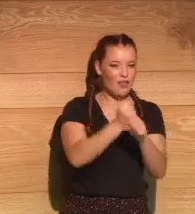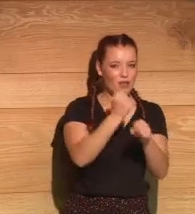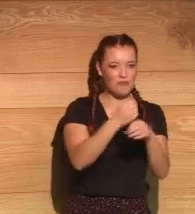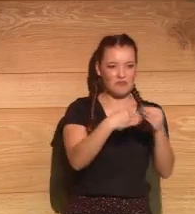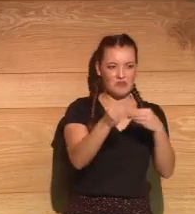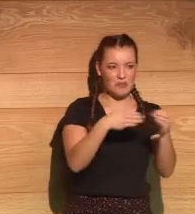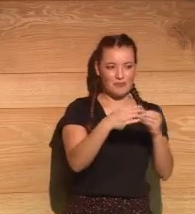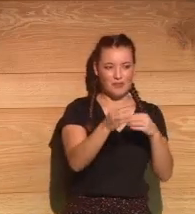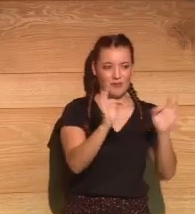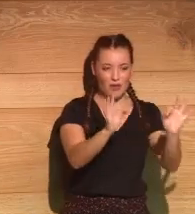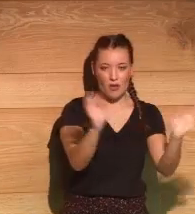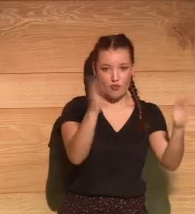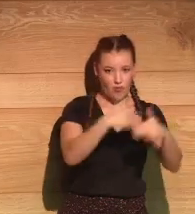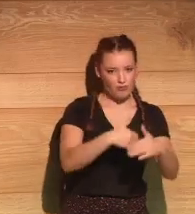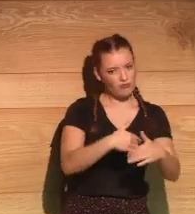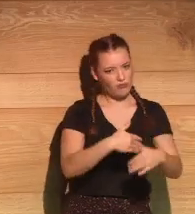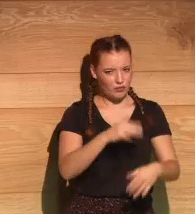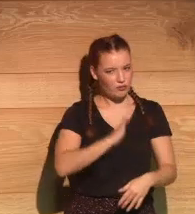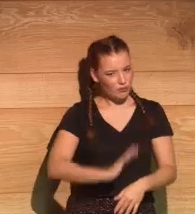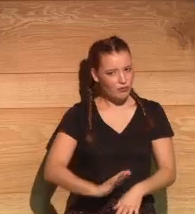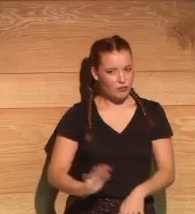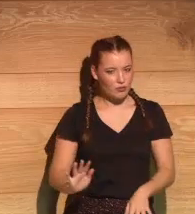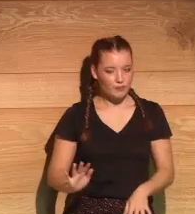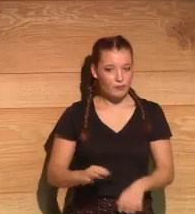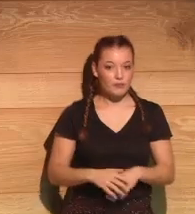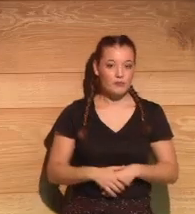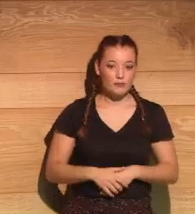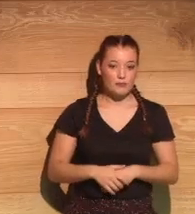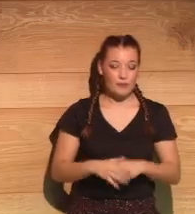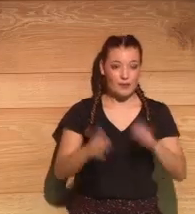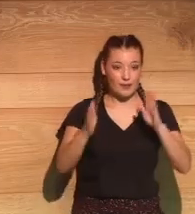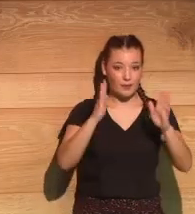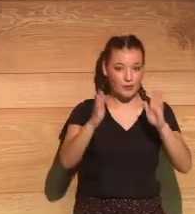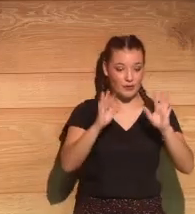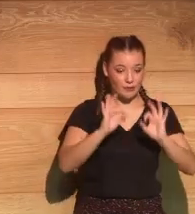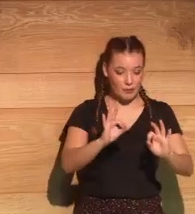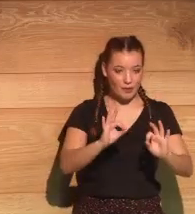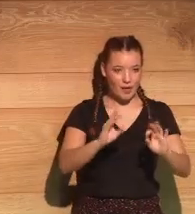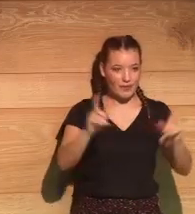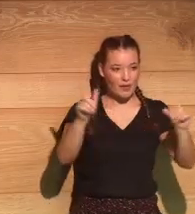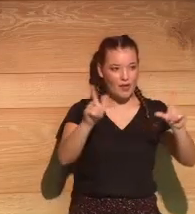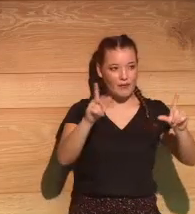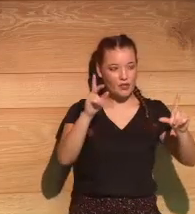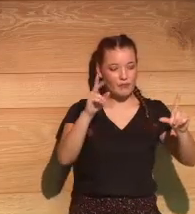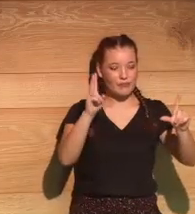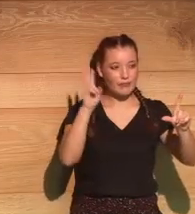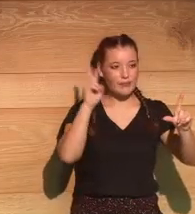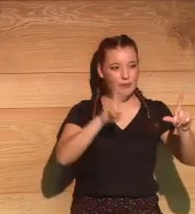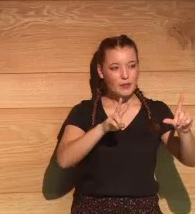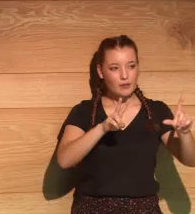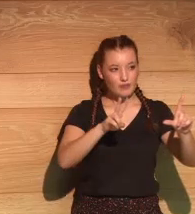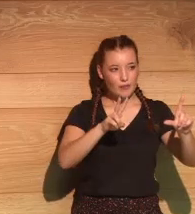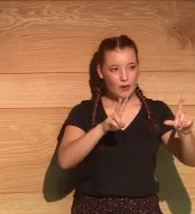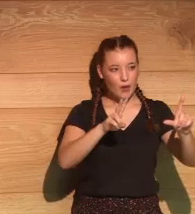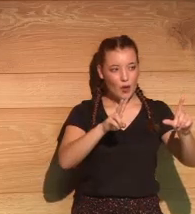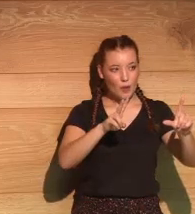E incluso había como una contraposición en la época, para los que veían la televisión en aquellos años, recordarán esos 2 programas tan diferentes, que